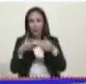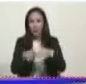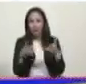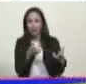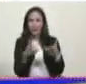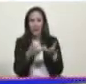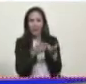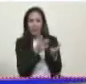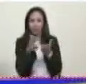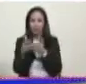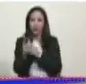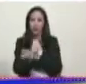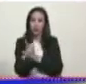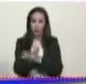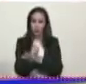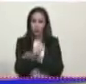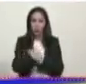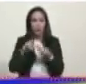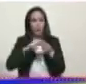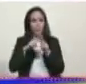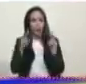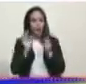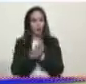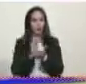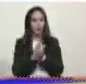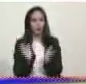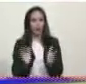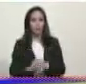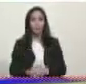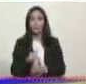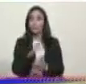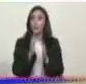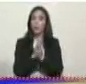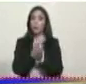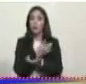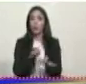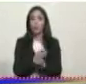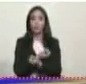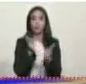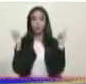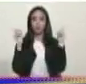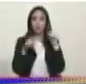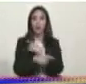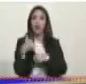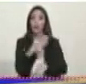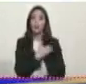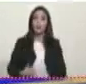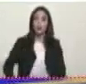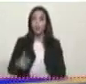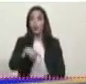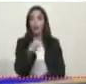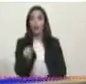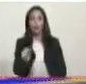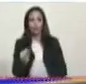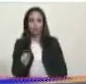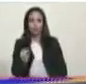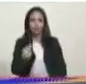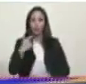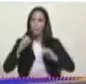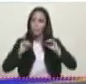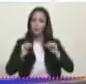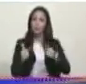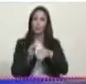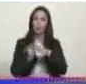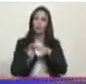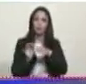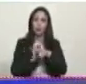que buscan la guerra. Le solicito autorización, presidente, para que de inmediato apretemos acá el mando y hagamos